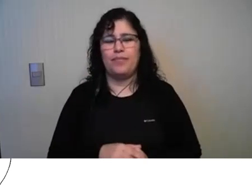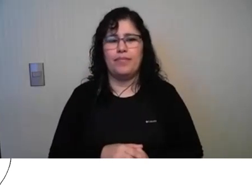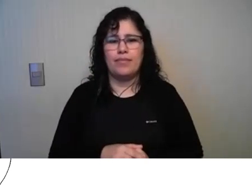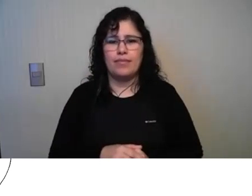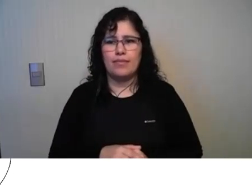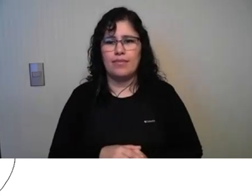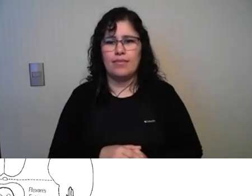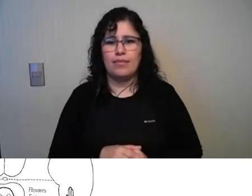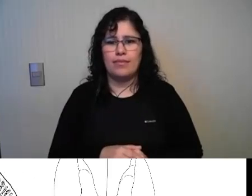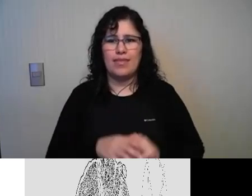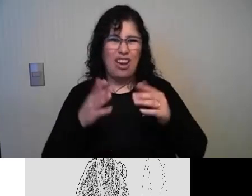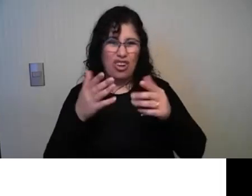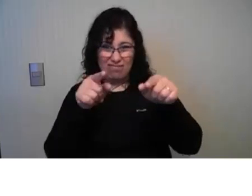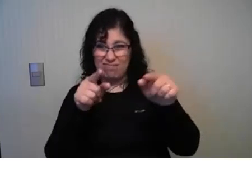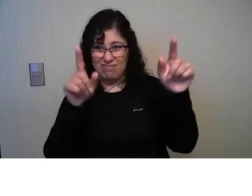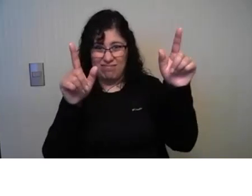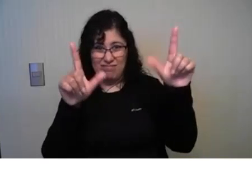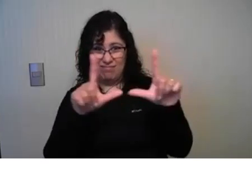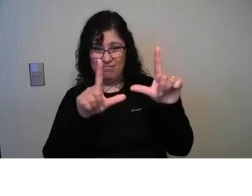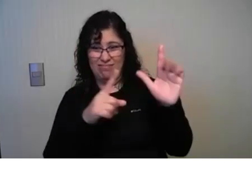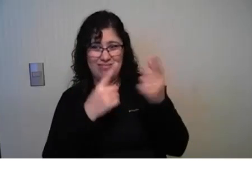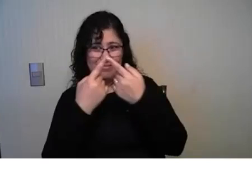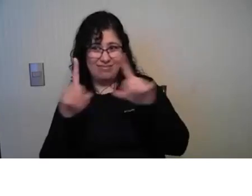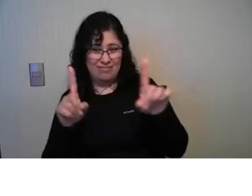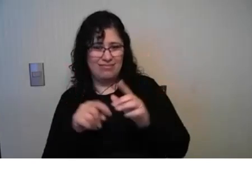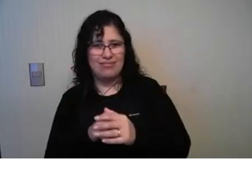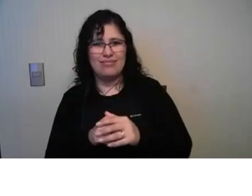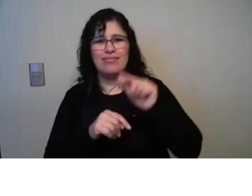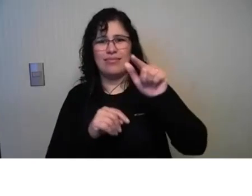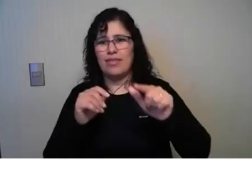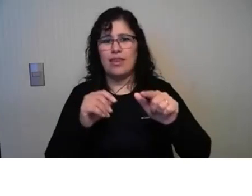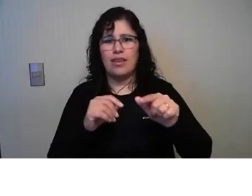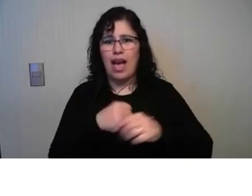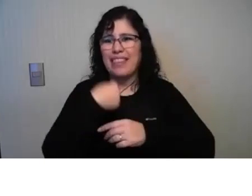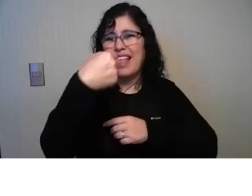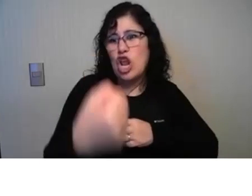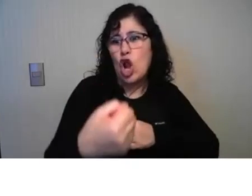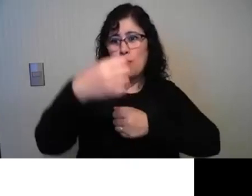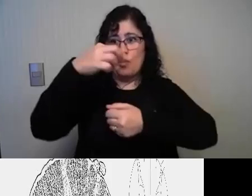a diferencia de estas figuras, ¿sí?, que esto es anterior y esto es posterior,